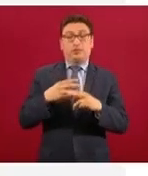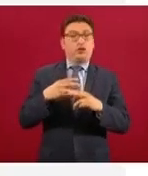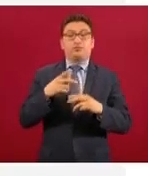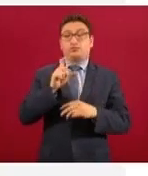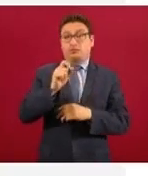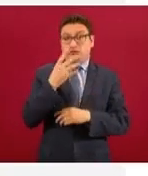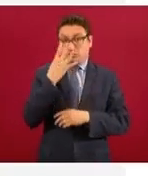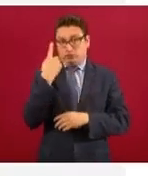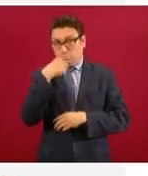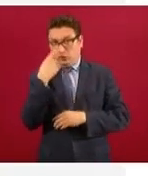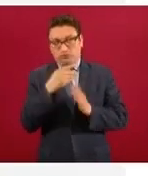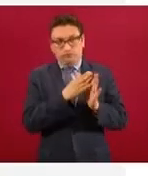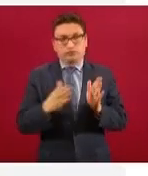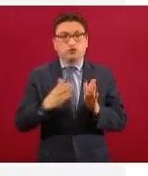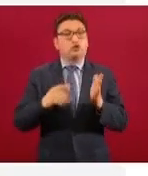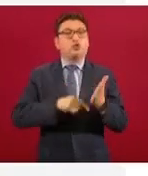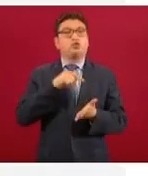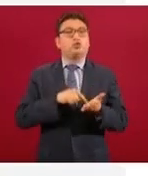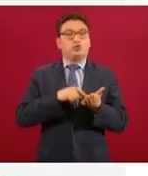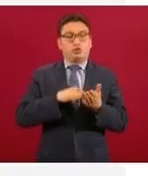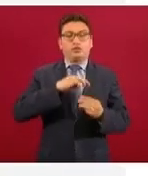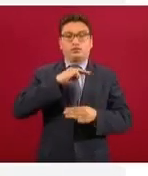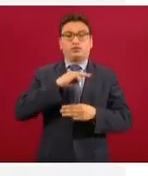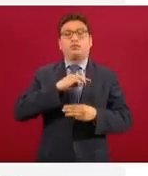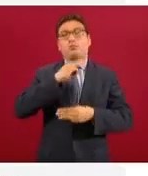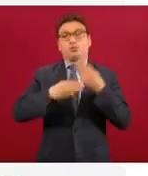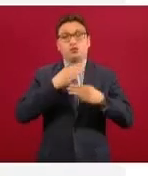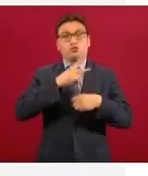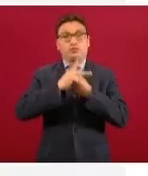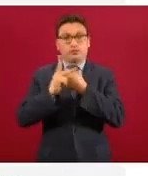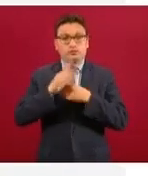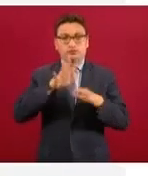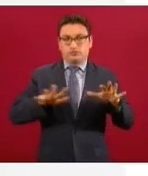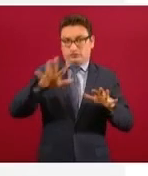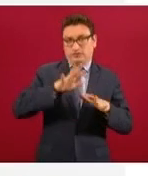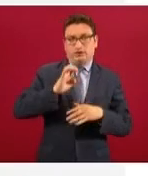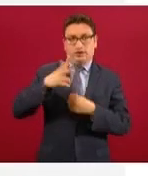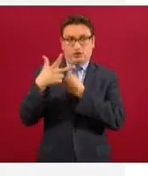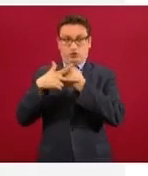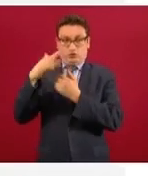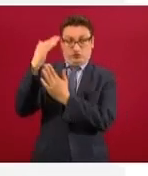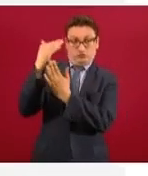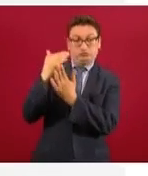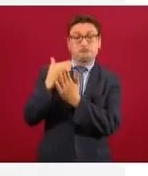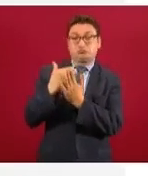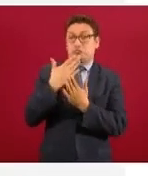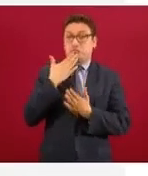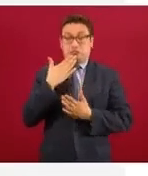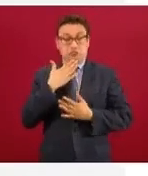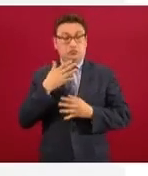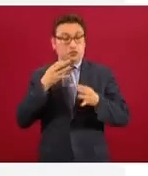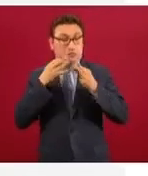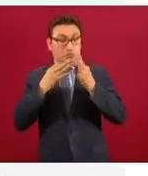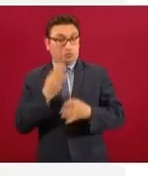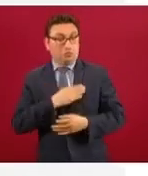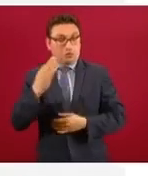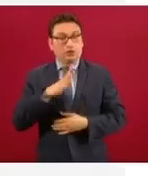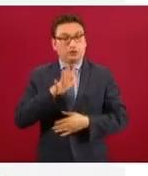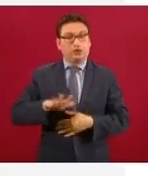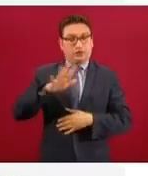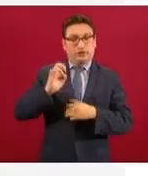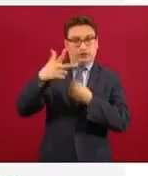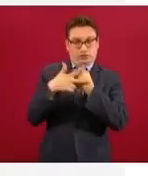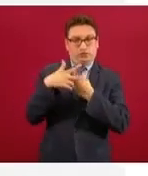horas en las distintas regiones del mundo. Europa va a la baja, lo cual es una buena noticia para Europa